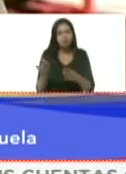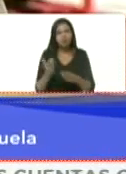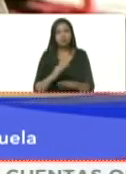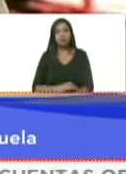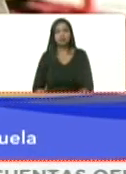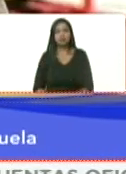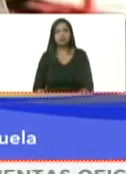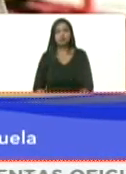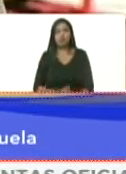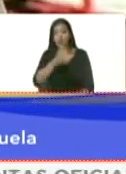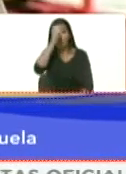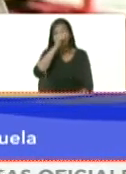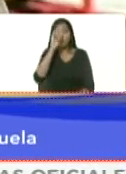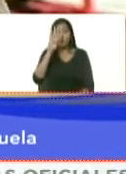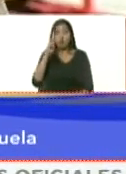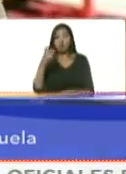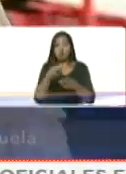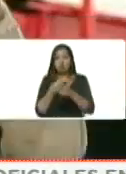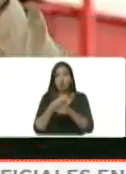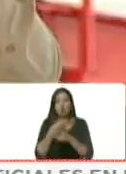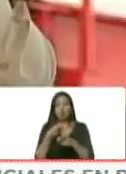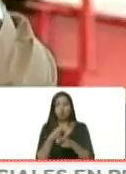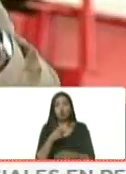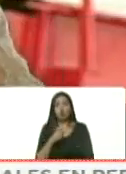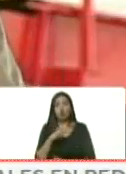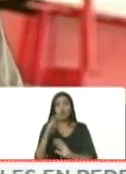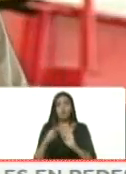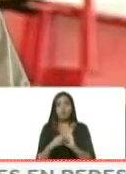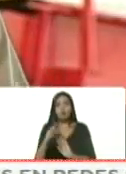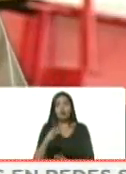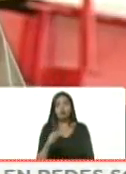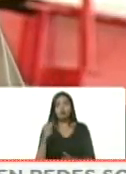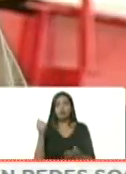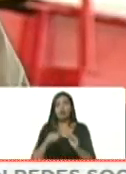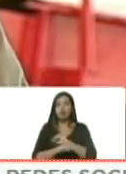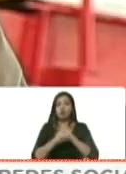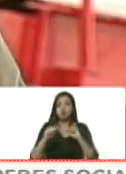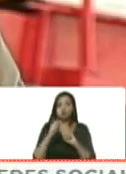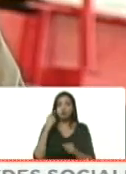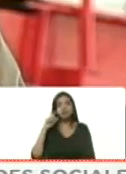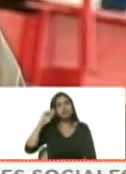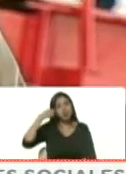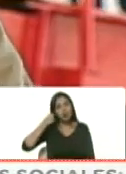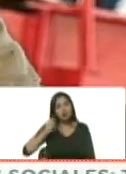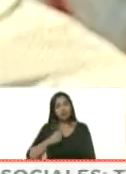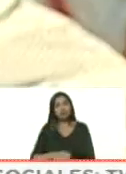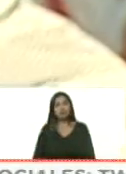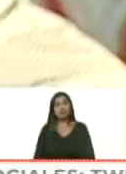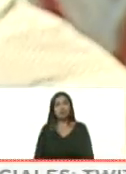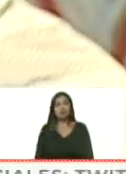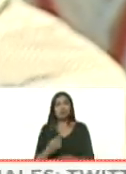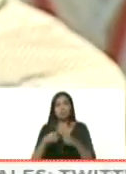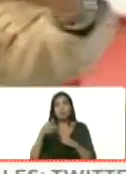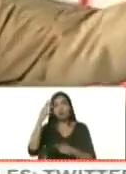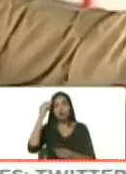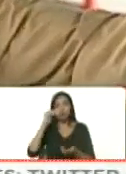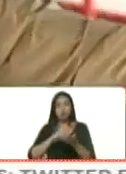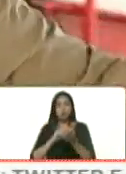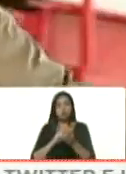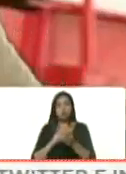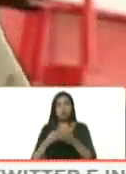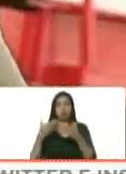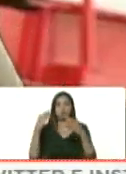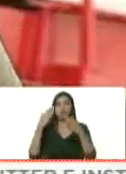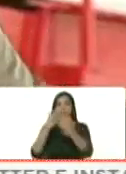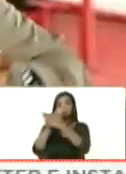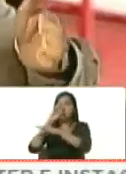El domingo 4 de agosto se cumple un año de que me pusieron las bombas. ¿Se acuerdan? Pero Dios puso un escudo y